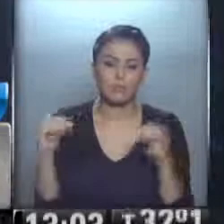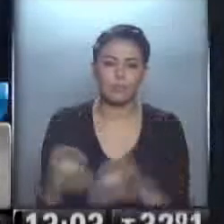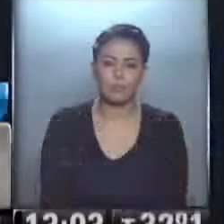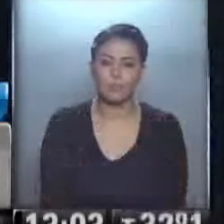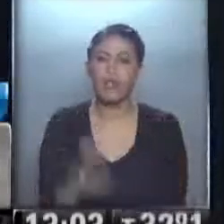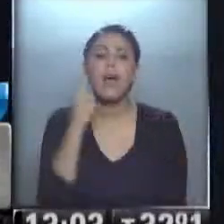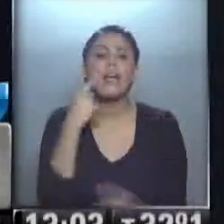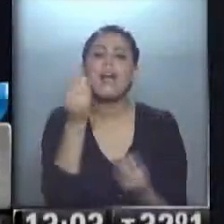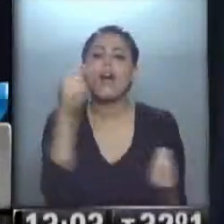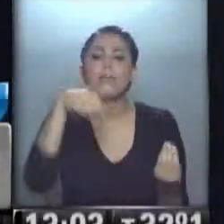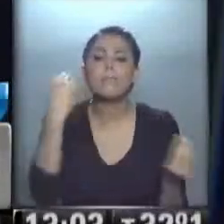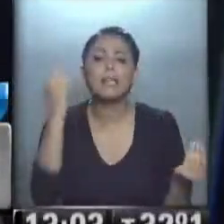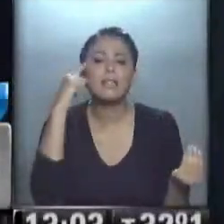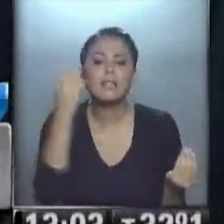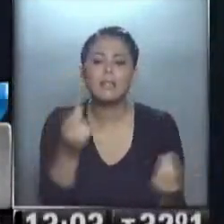¿Qué espera para esta tarde?